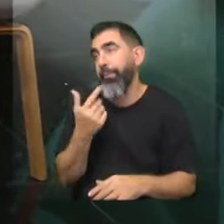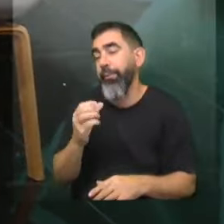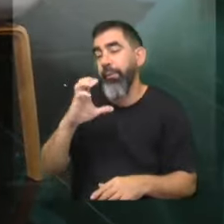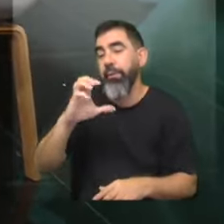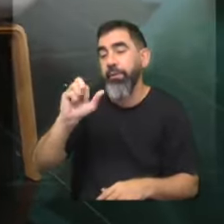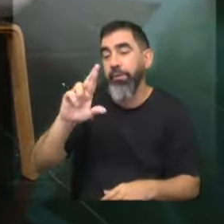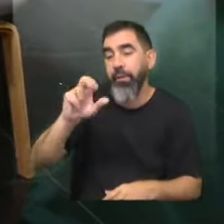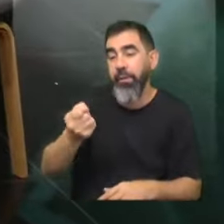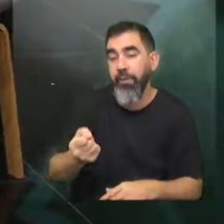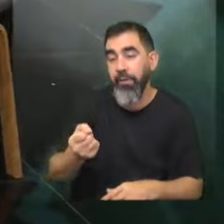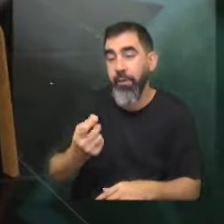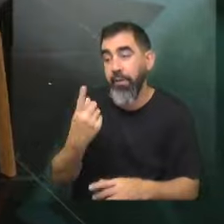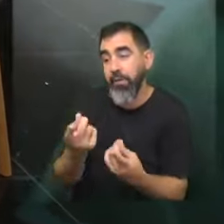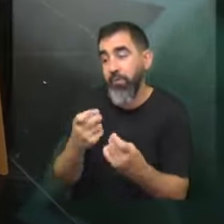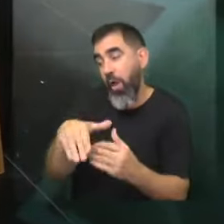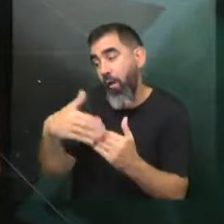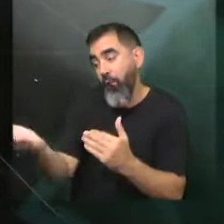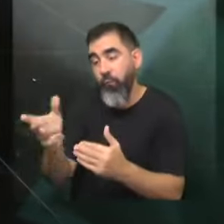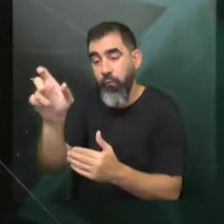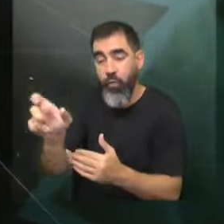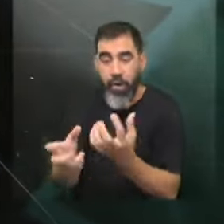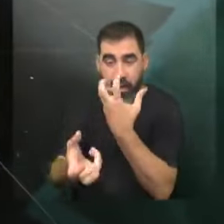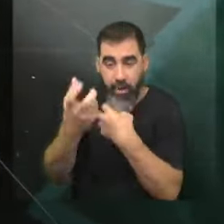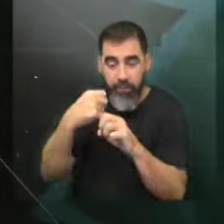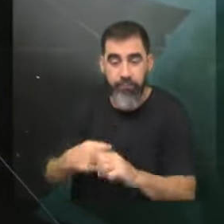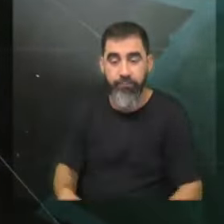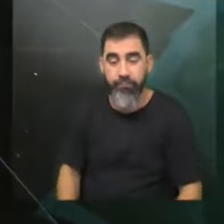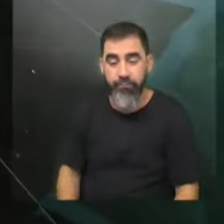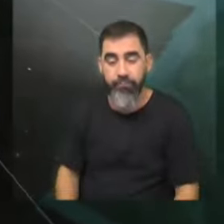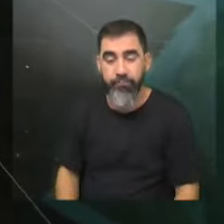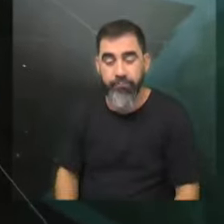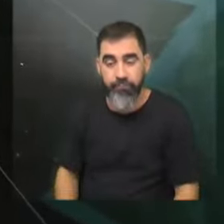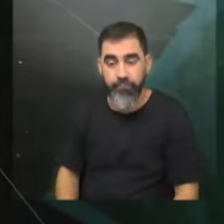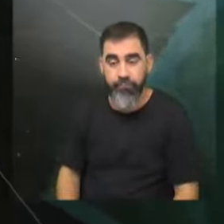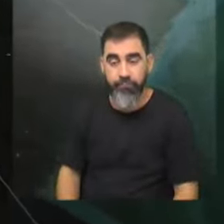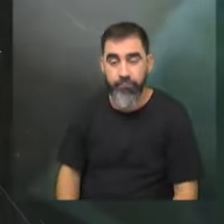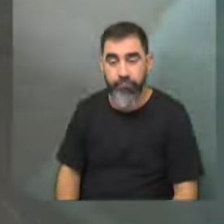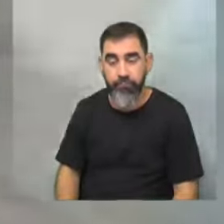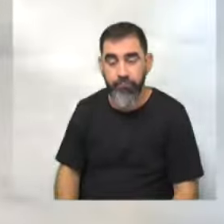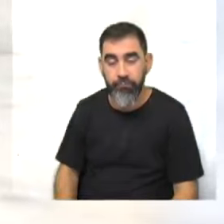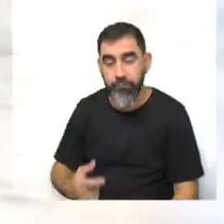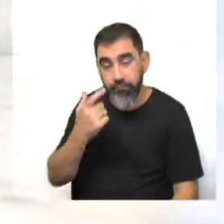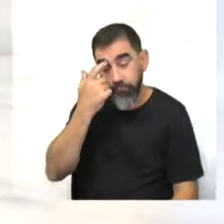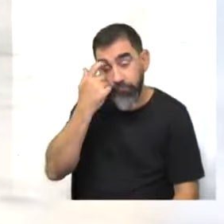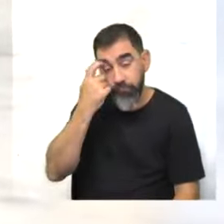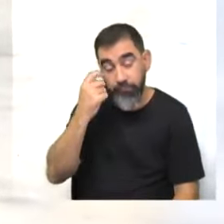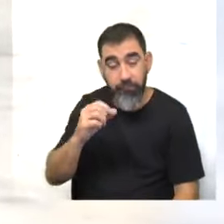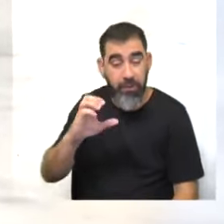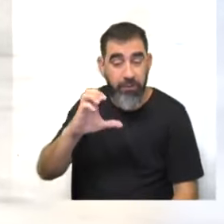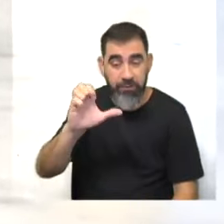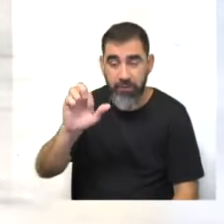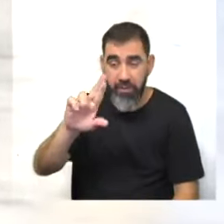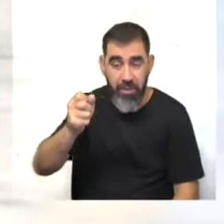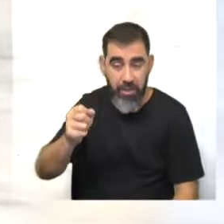cueva, necesito tener el individuo fuera de la cueva. ¿Estos son moldes de cera? De cera de abeja, natural, del que se consume en los apiarios,